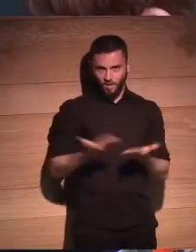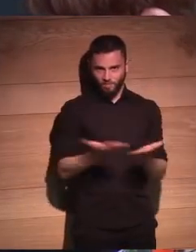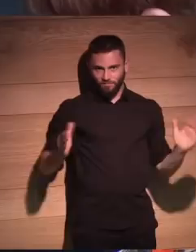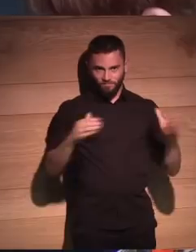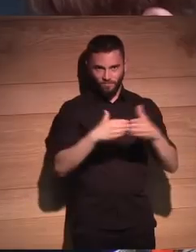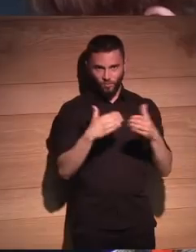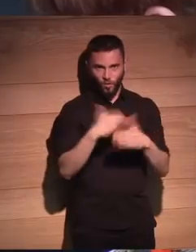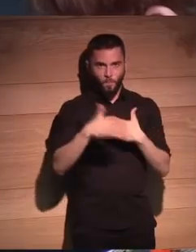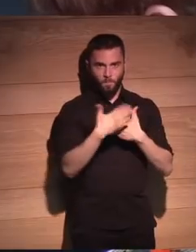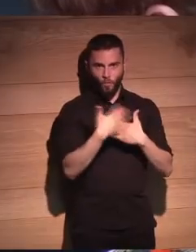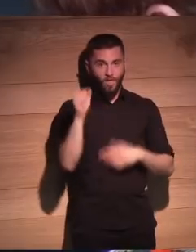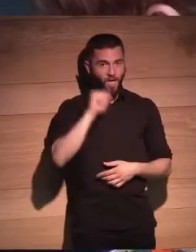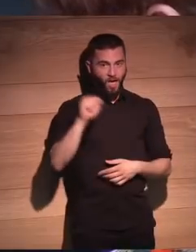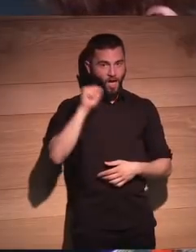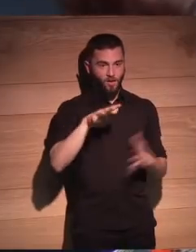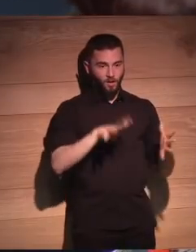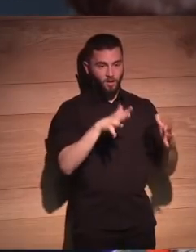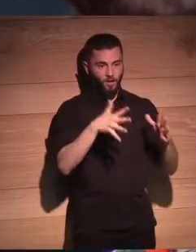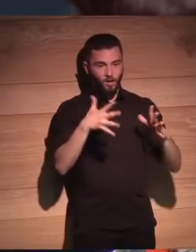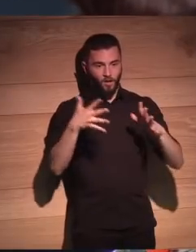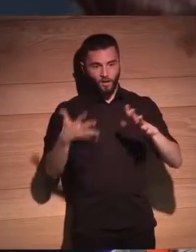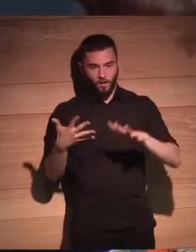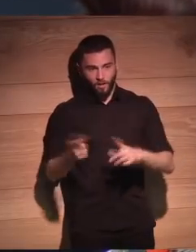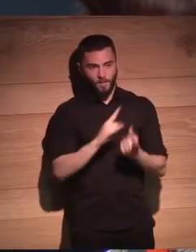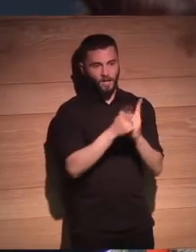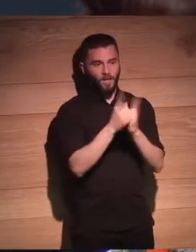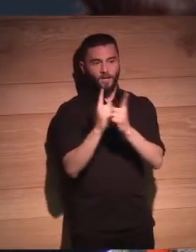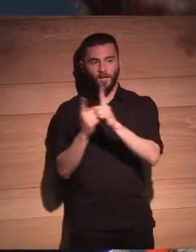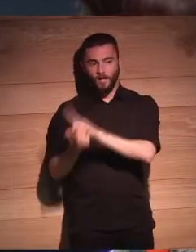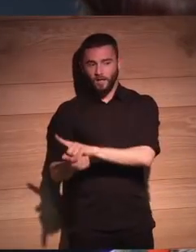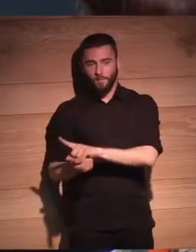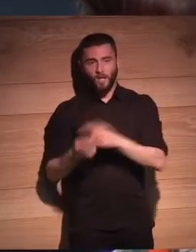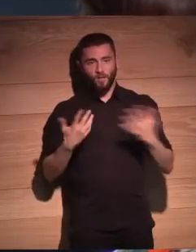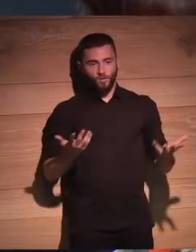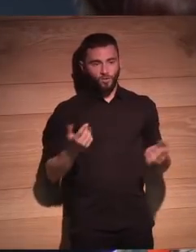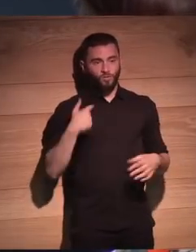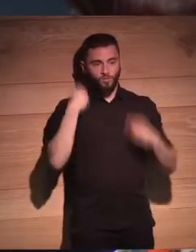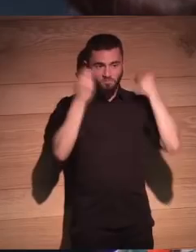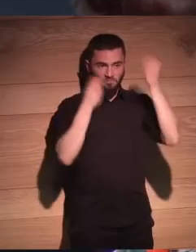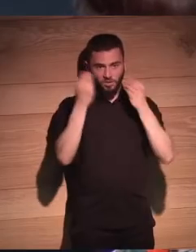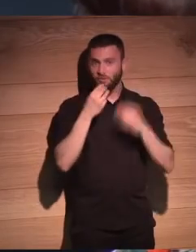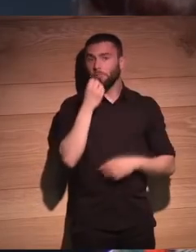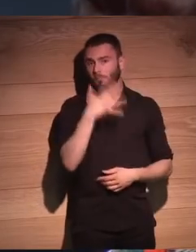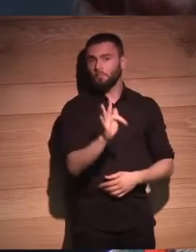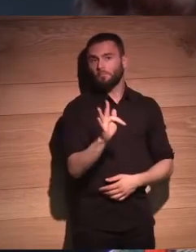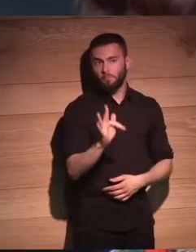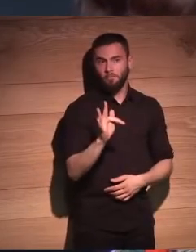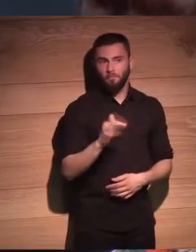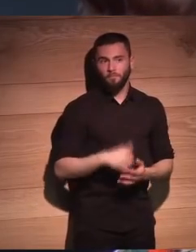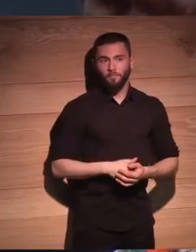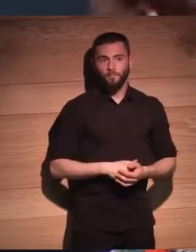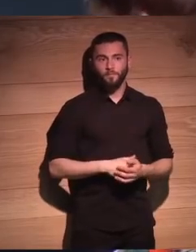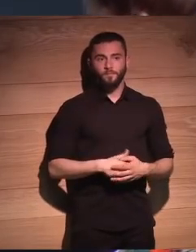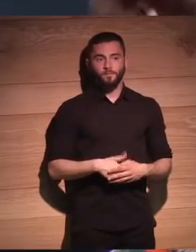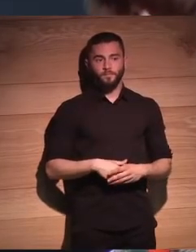esos años y va pasando de un medio a otro, ¿no? Es decir, que yo creo que además que es muy sano, ¿no?, ese tipo de cosas. Es decir, Warhol no